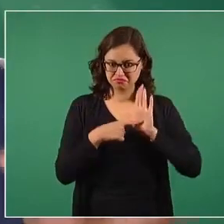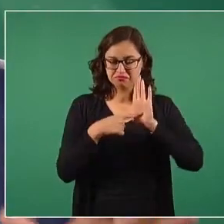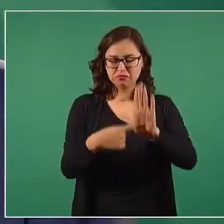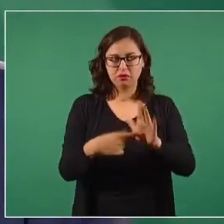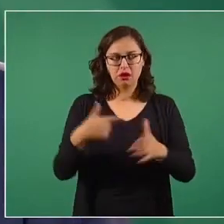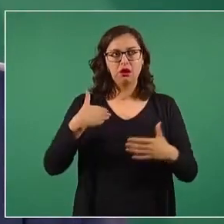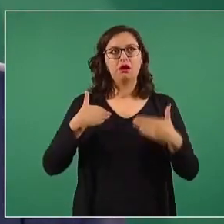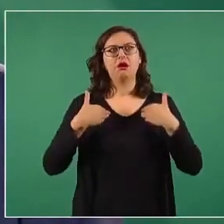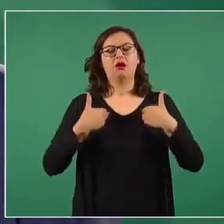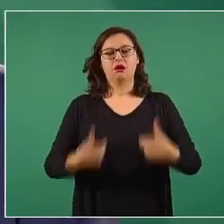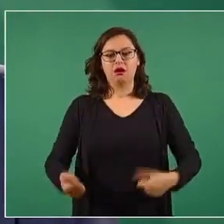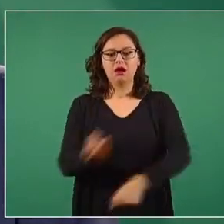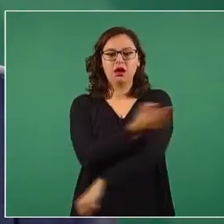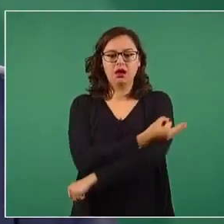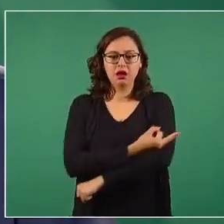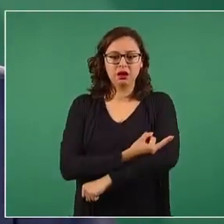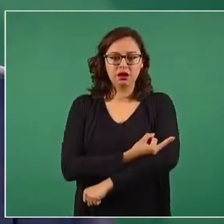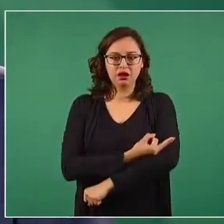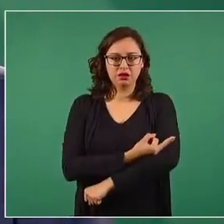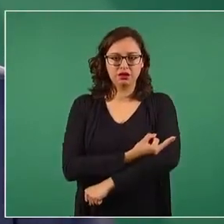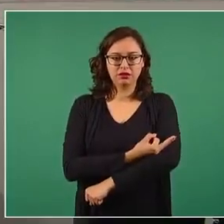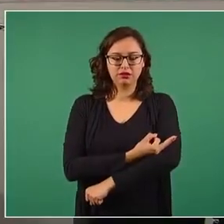ayudan a entender.